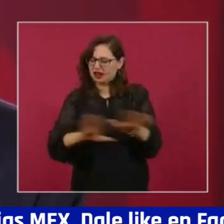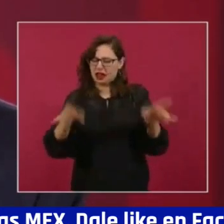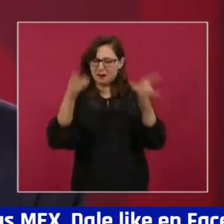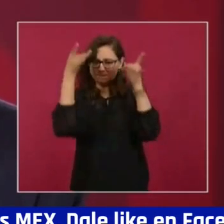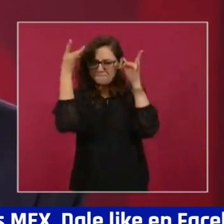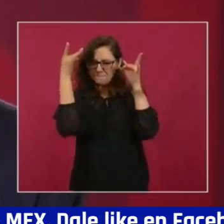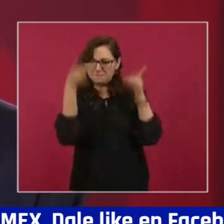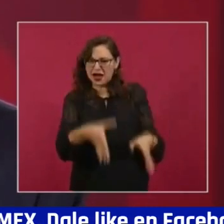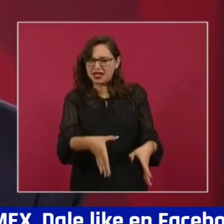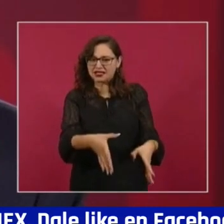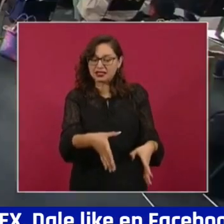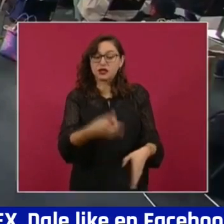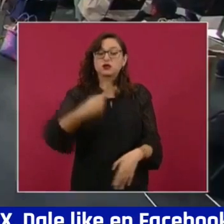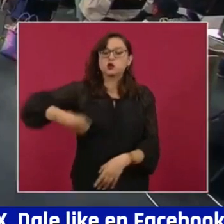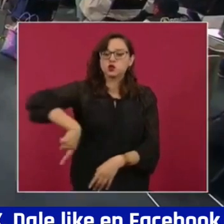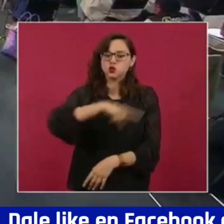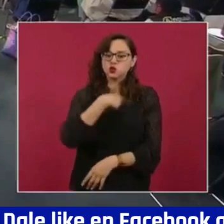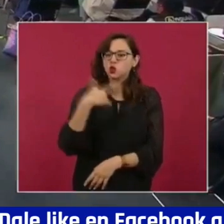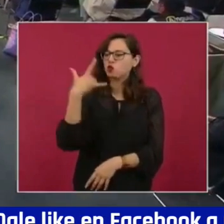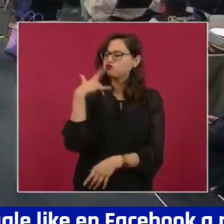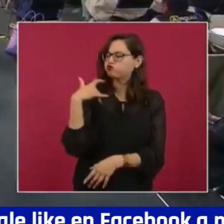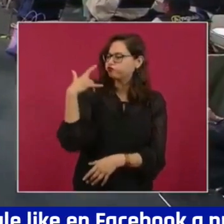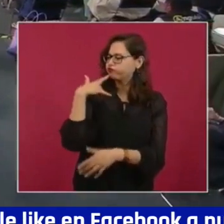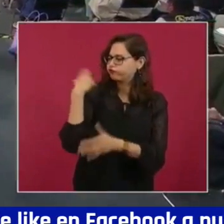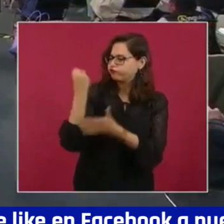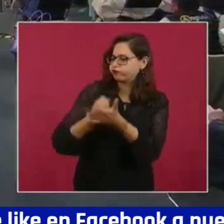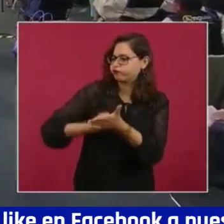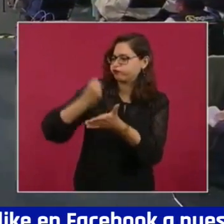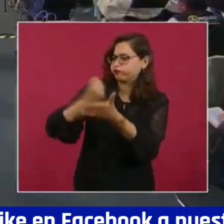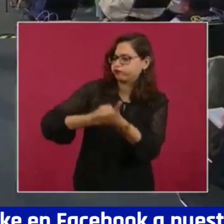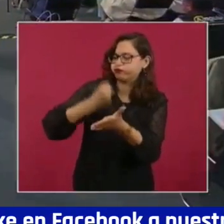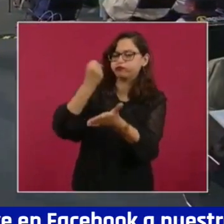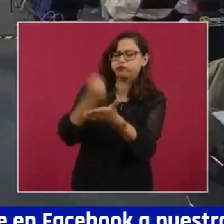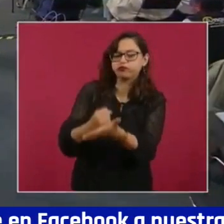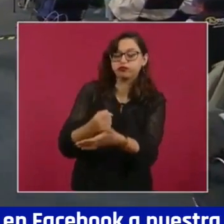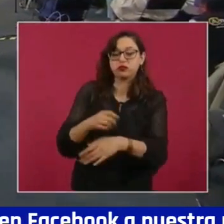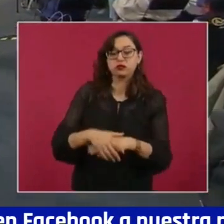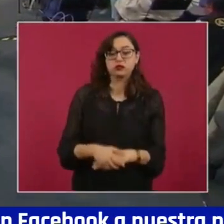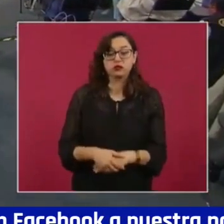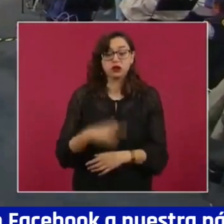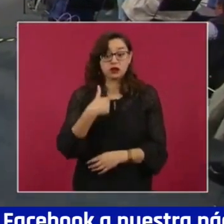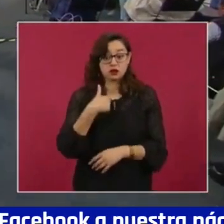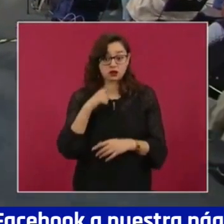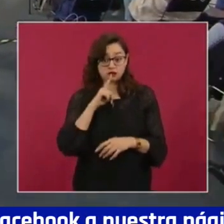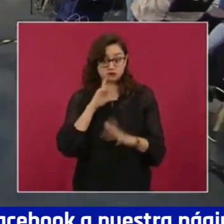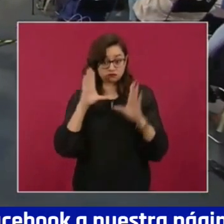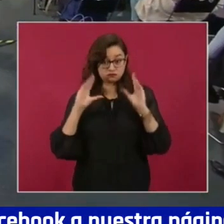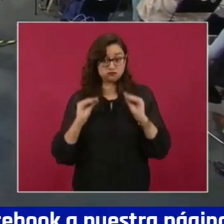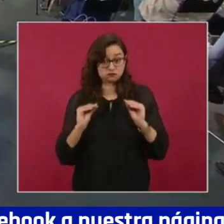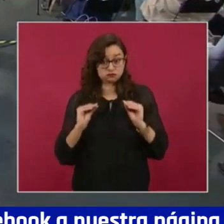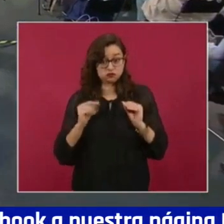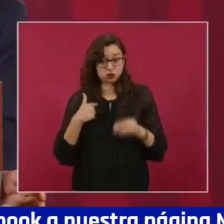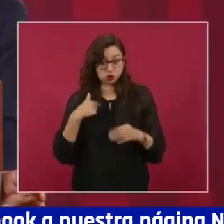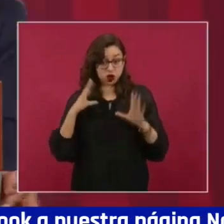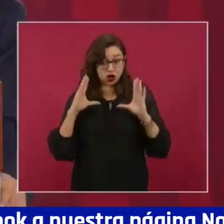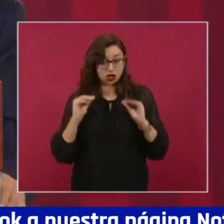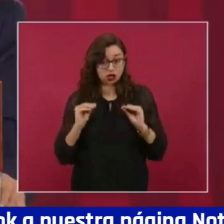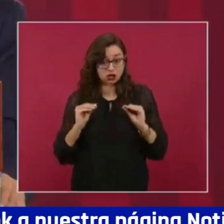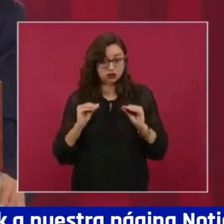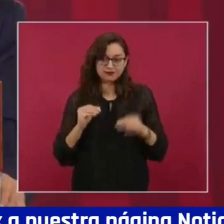de Mola que era apócrifo. Habla de cómo ayer dijo que Loret de Mola pronosticaba que se